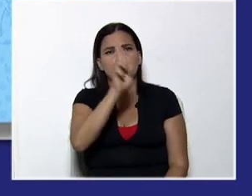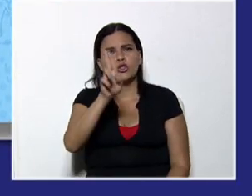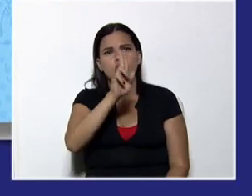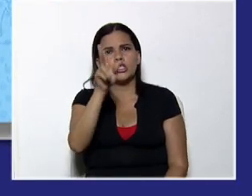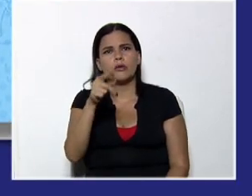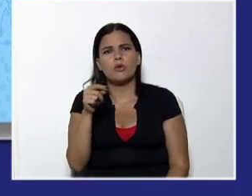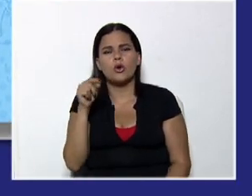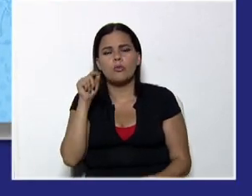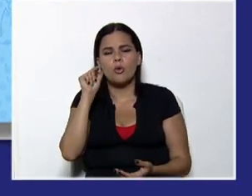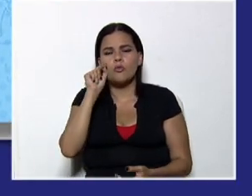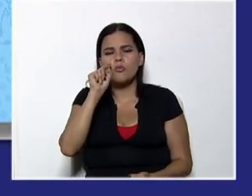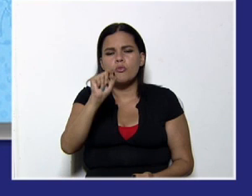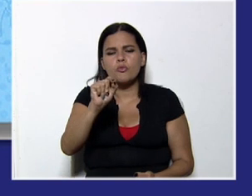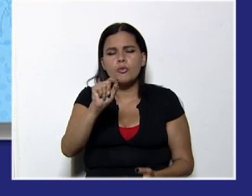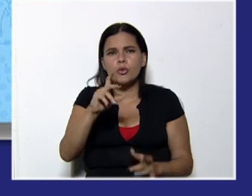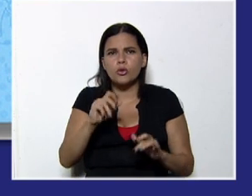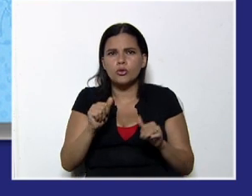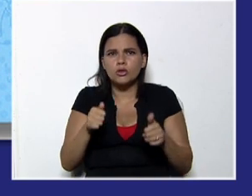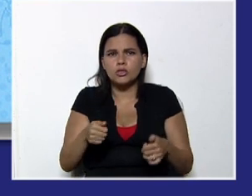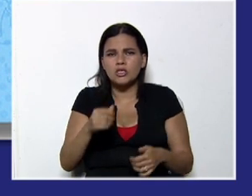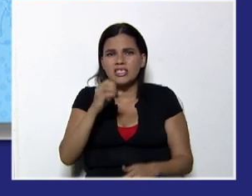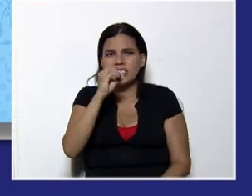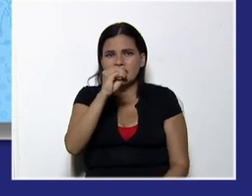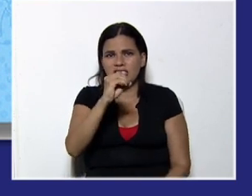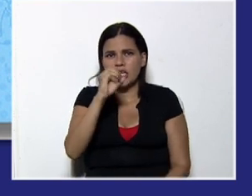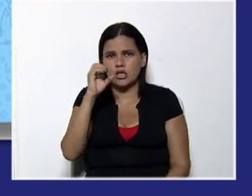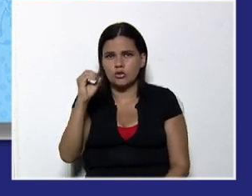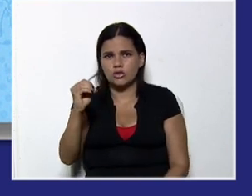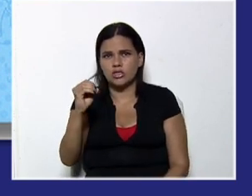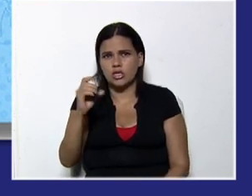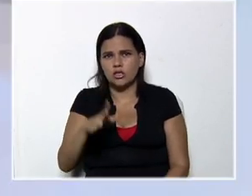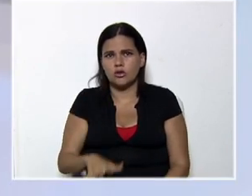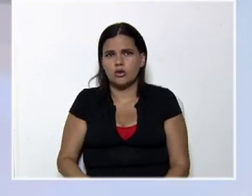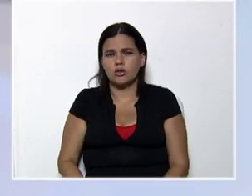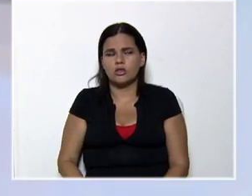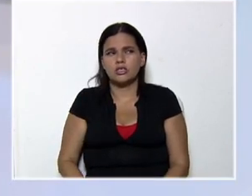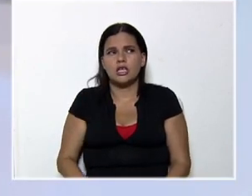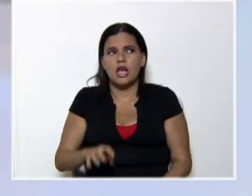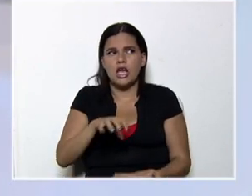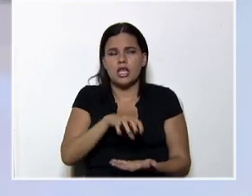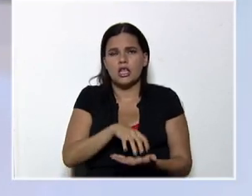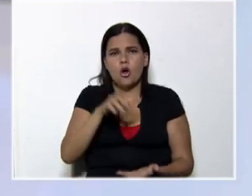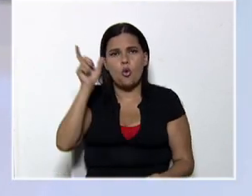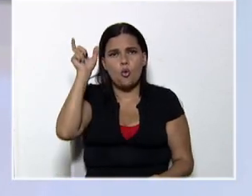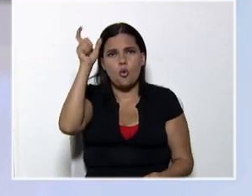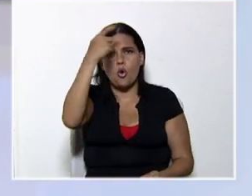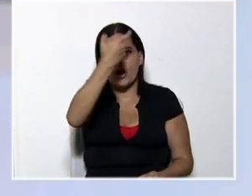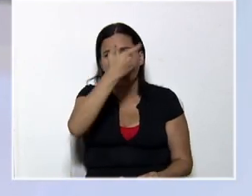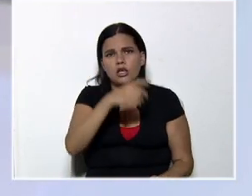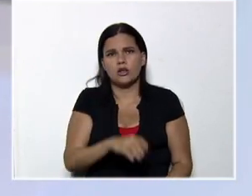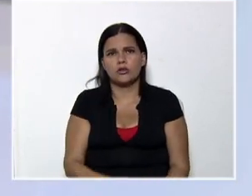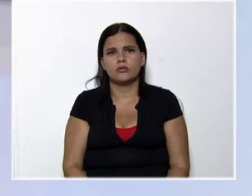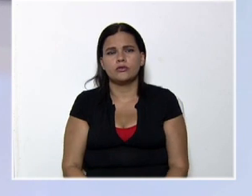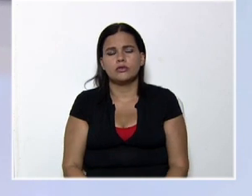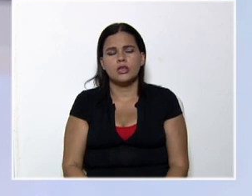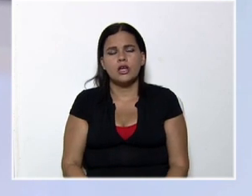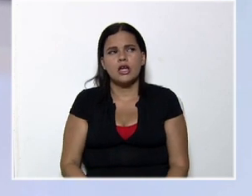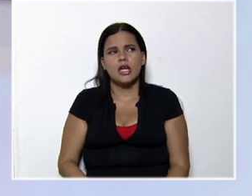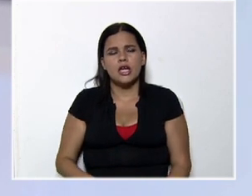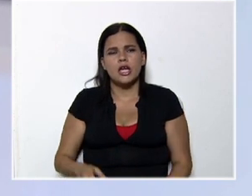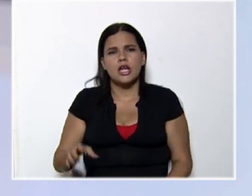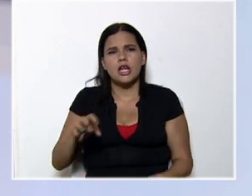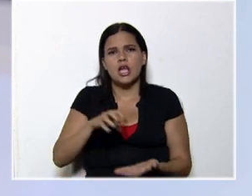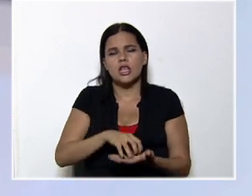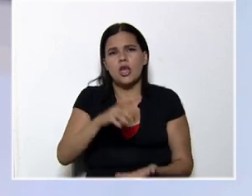de origen el punto de coordenadas 0, 0, el estado Guárico, el estado Falcón estaría a 1,